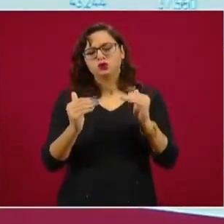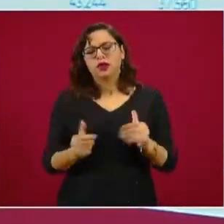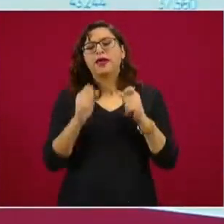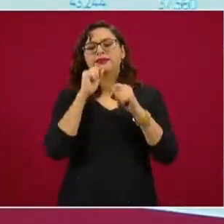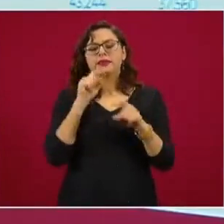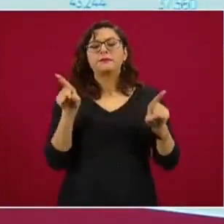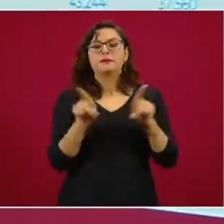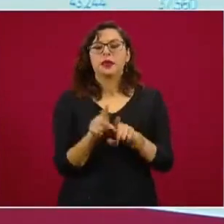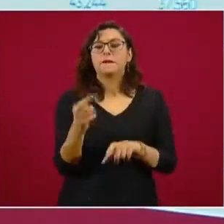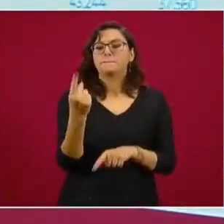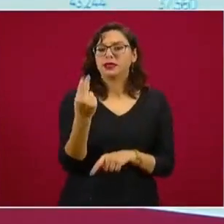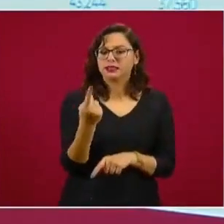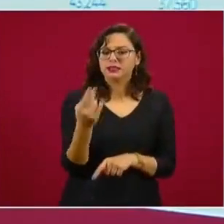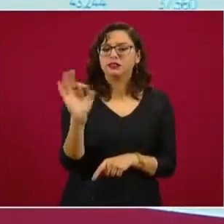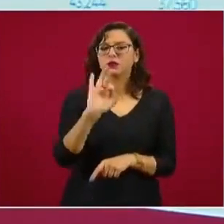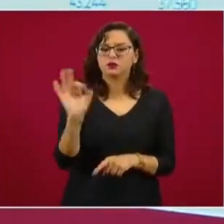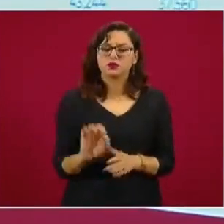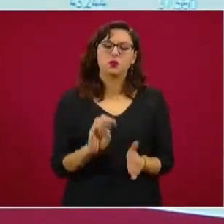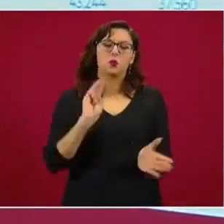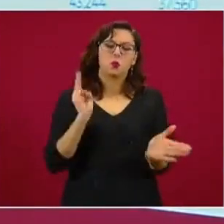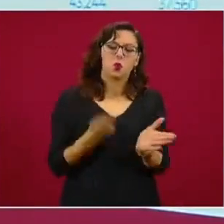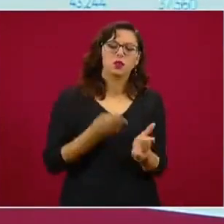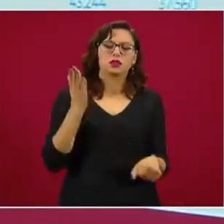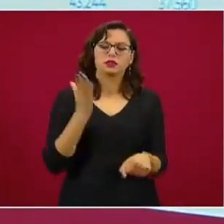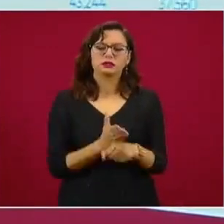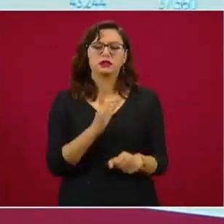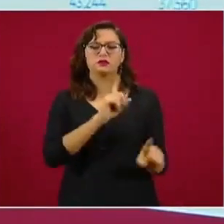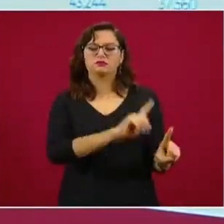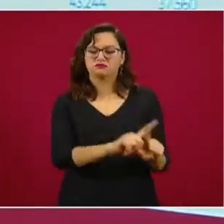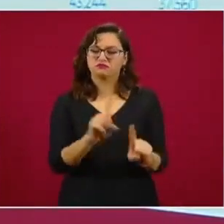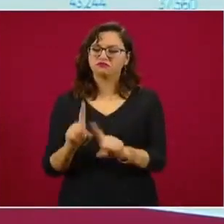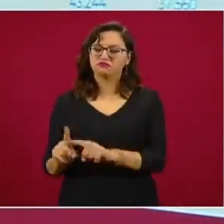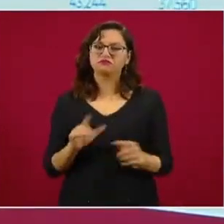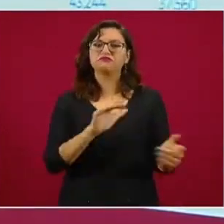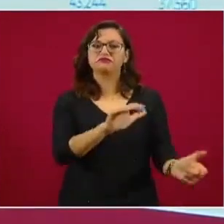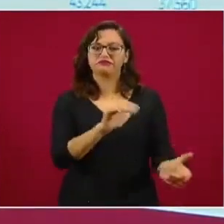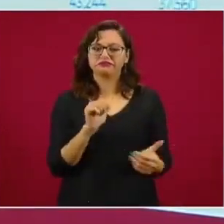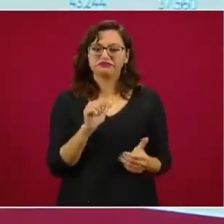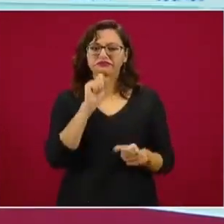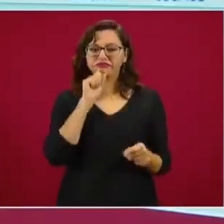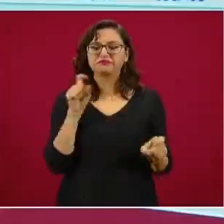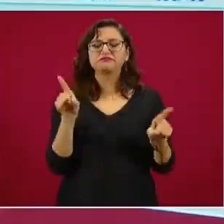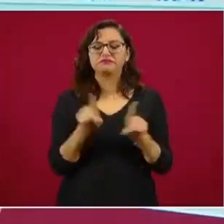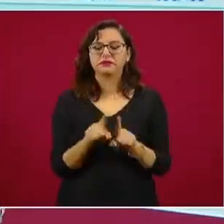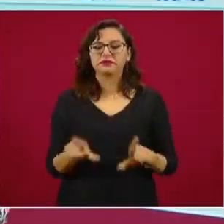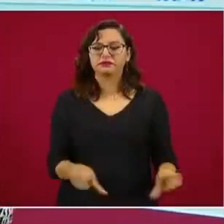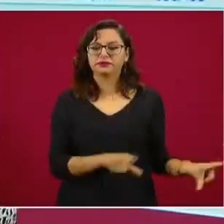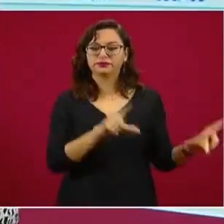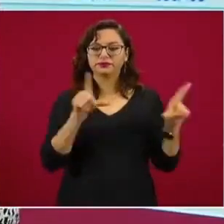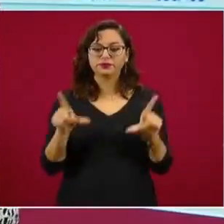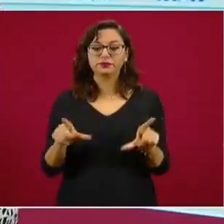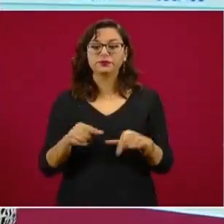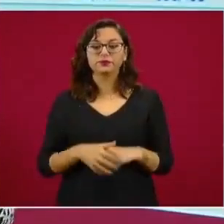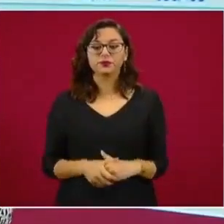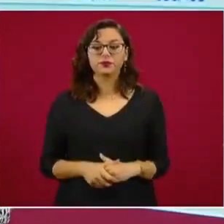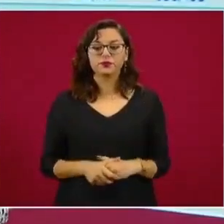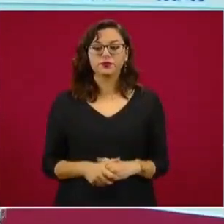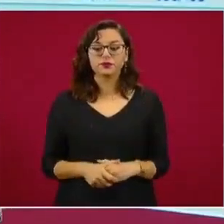ahí están todas las multas, los accesorios de todos los esfuerzos de fiscalización. La siguiente, por favor.